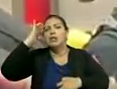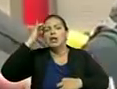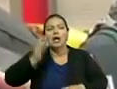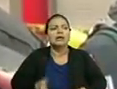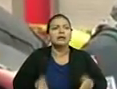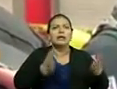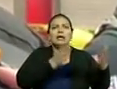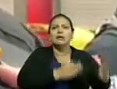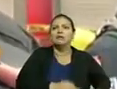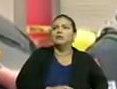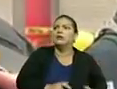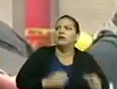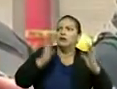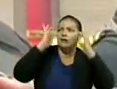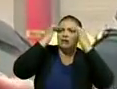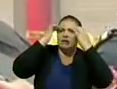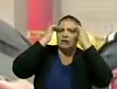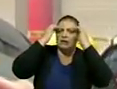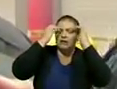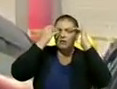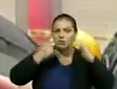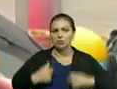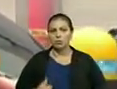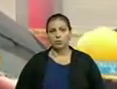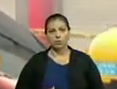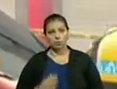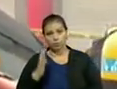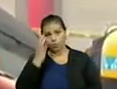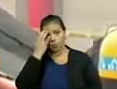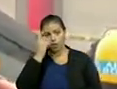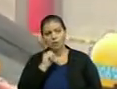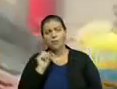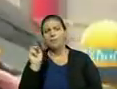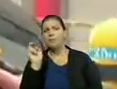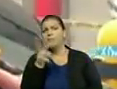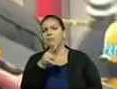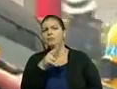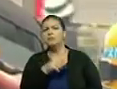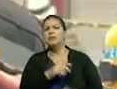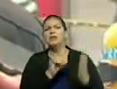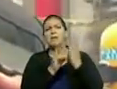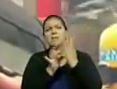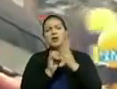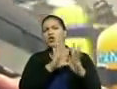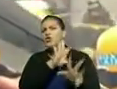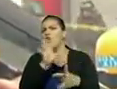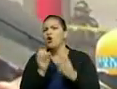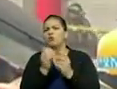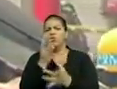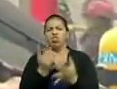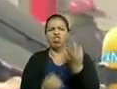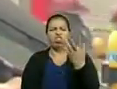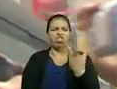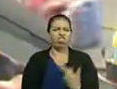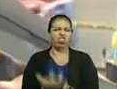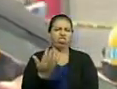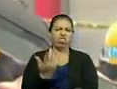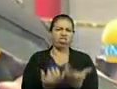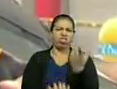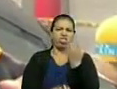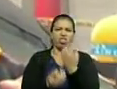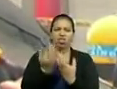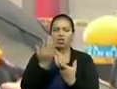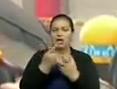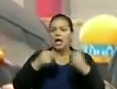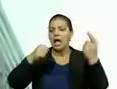Y por supuesto también muy preocupante todos los vidrios, ventanales. Sí, claro, todo va a quedar aislado completamente para que no puedan pasar por la vereda